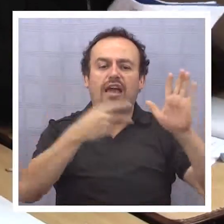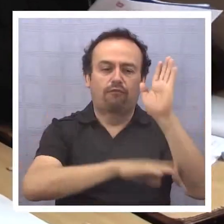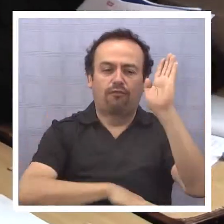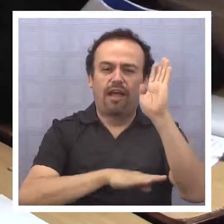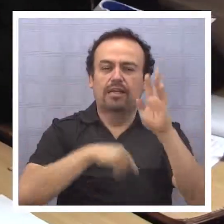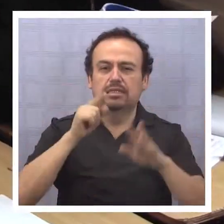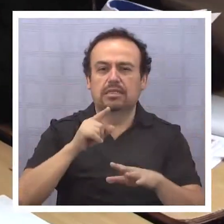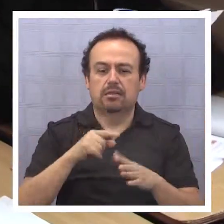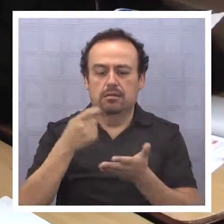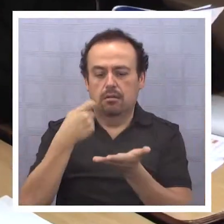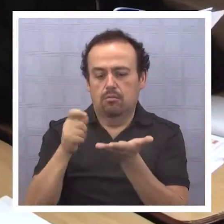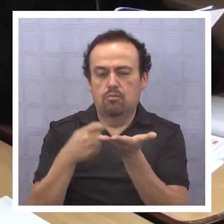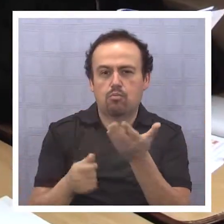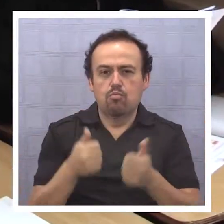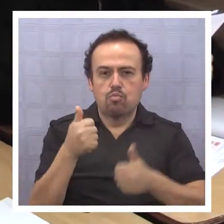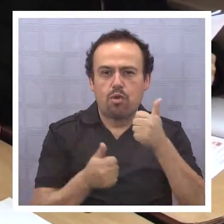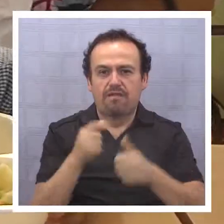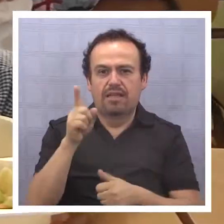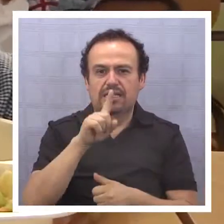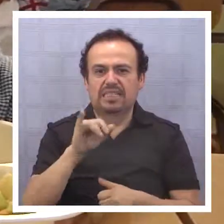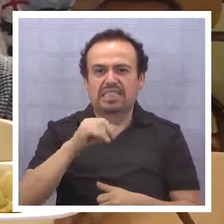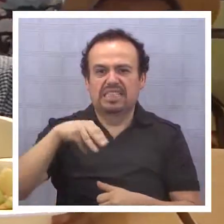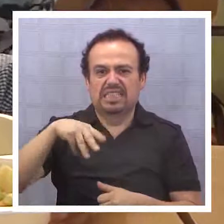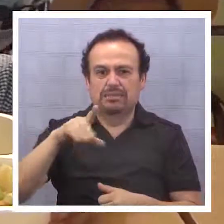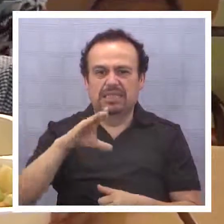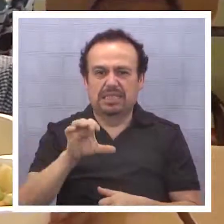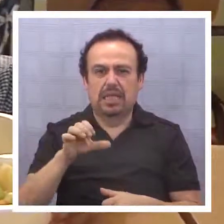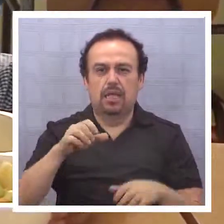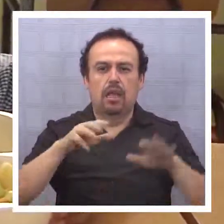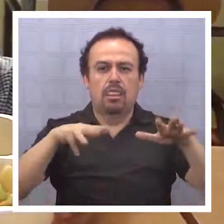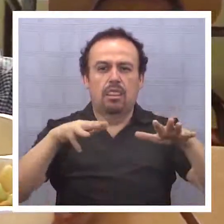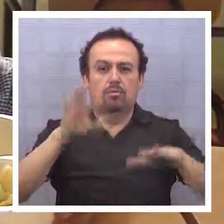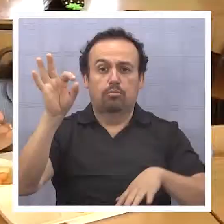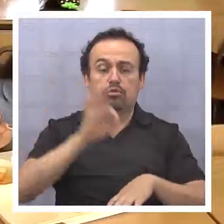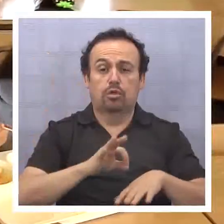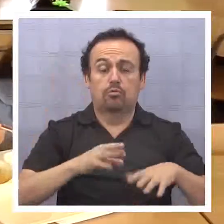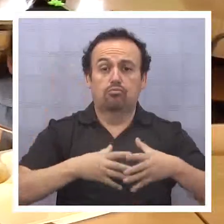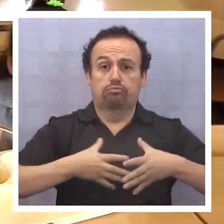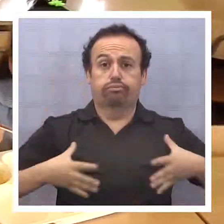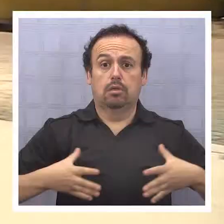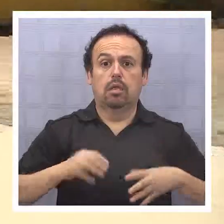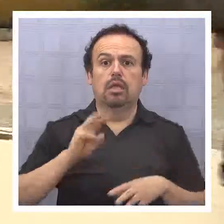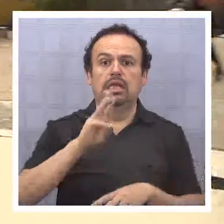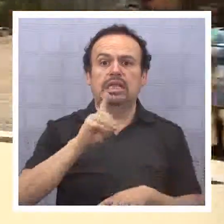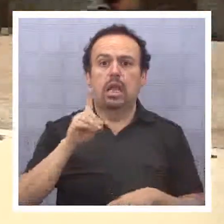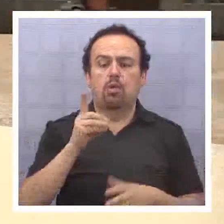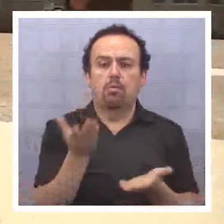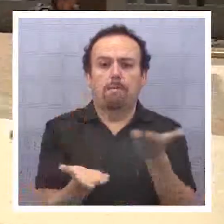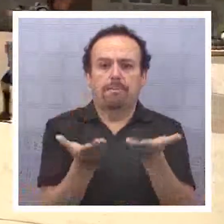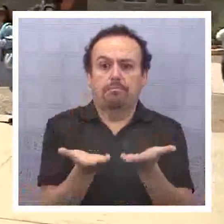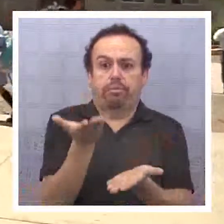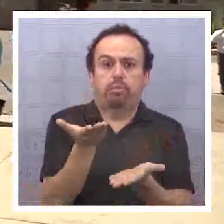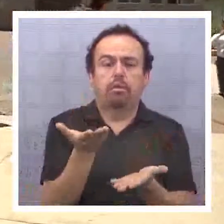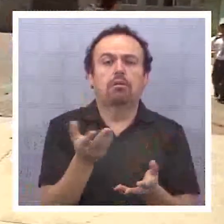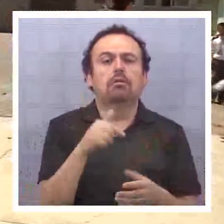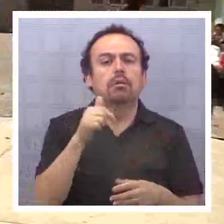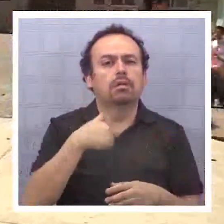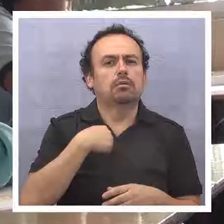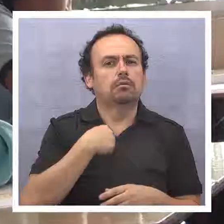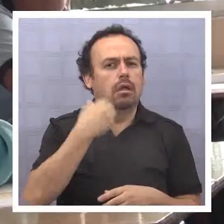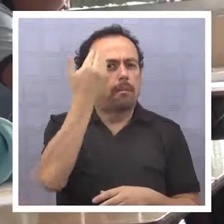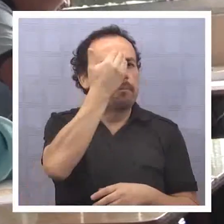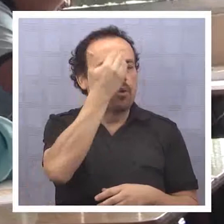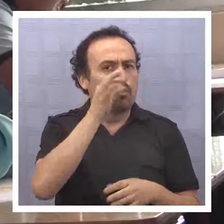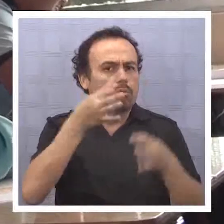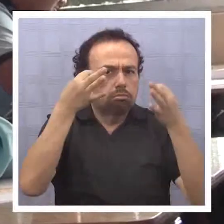dieron el sims de Educación Física el 19% resultó con obesidad y el 31 con sobrepeso números preocupantes